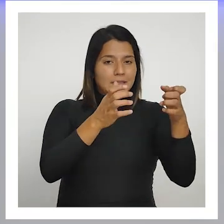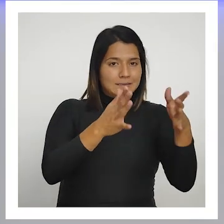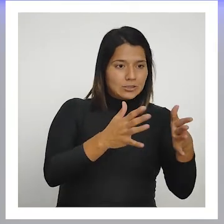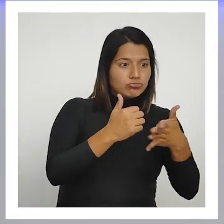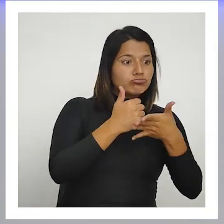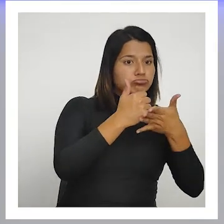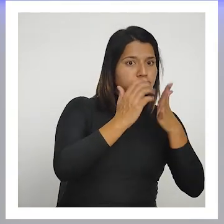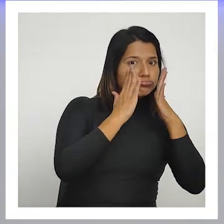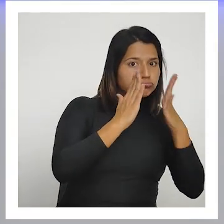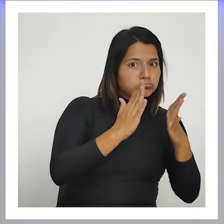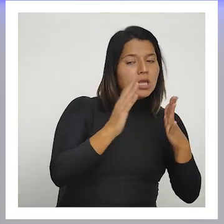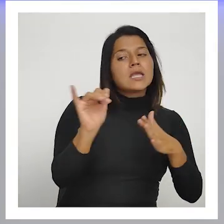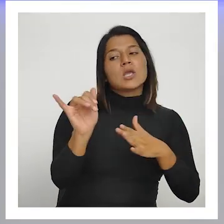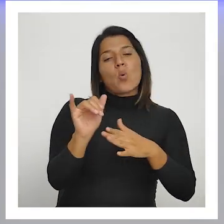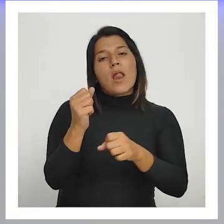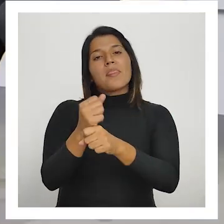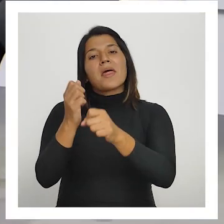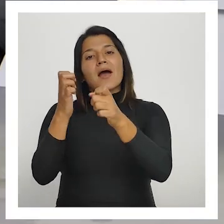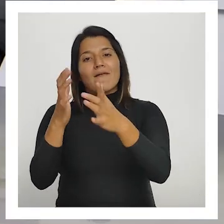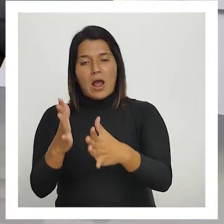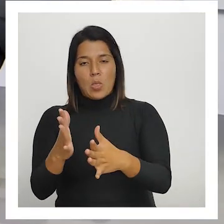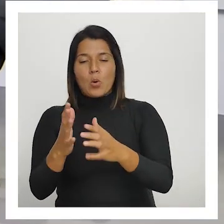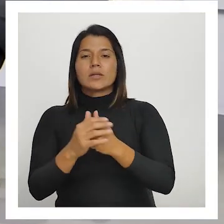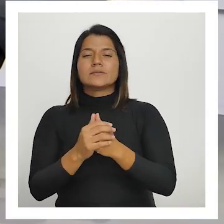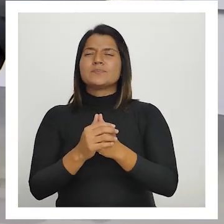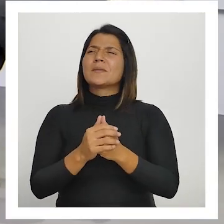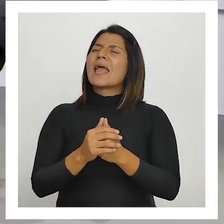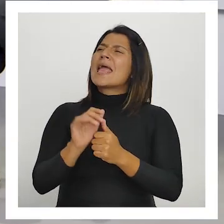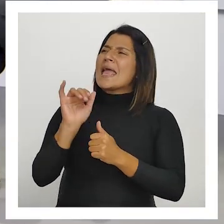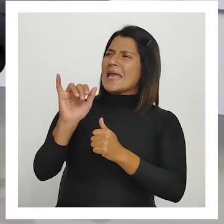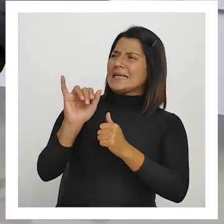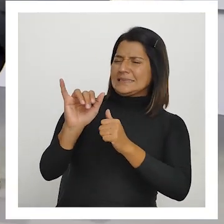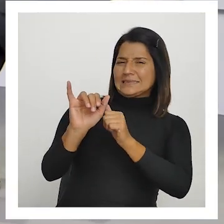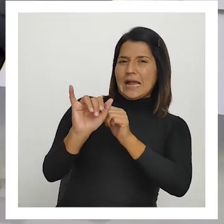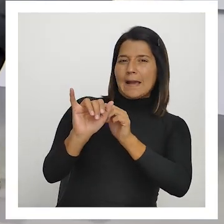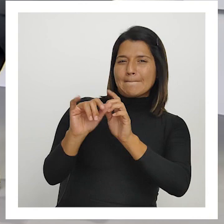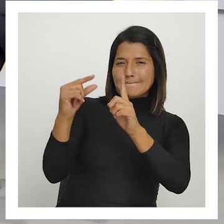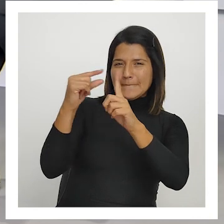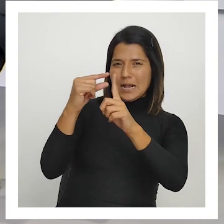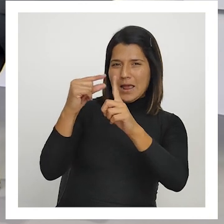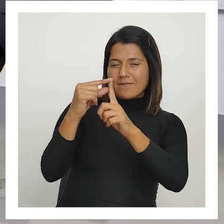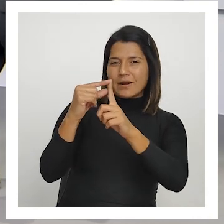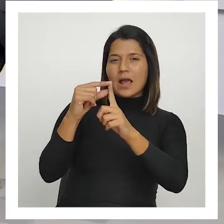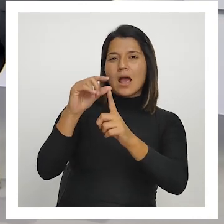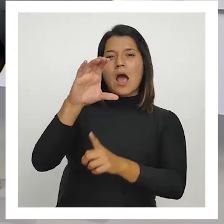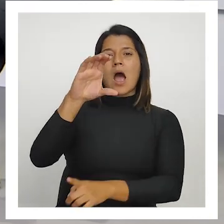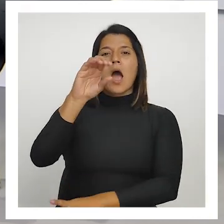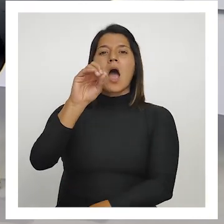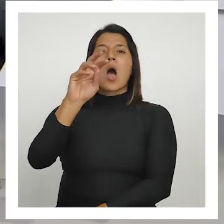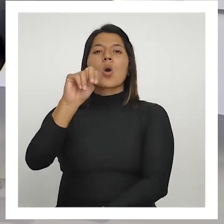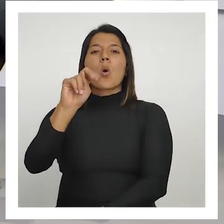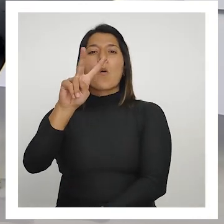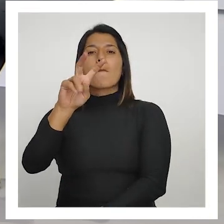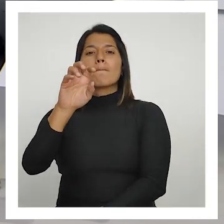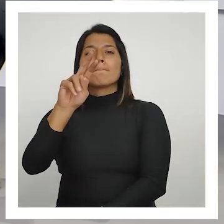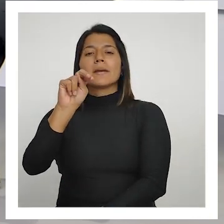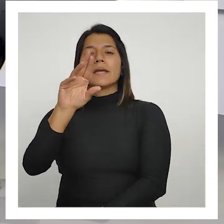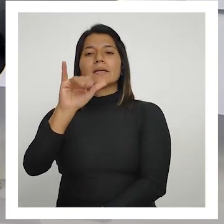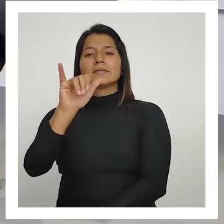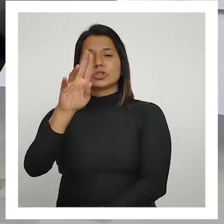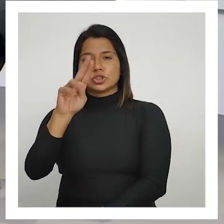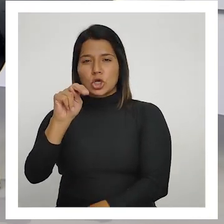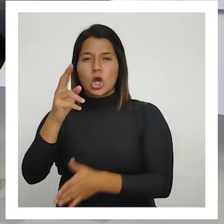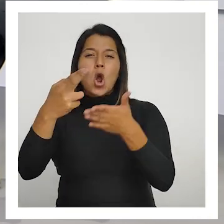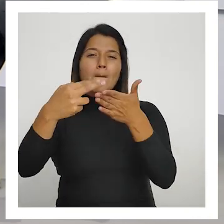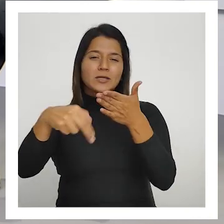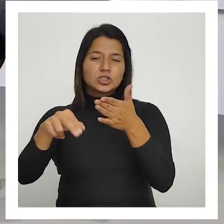equipos. Bueno, el término convención colectiva asusta mucho a la población y